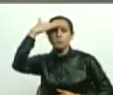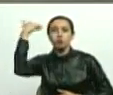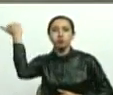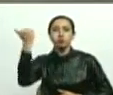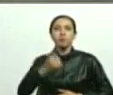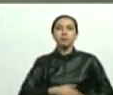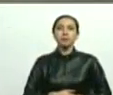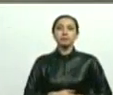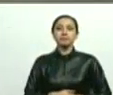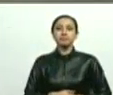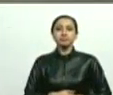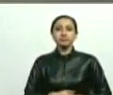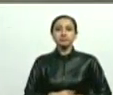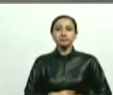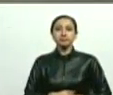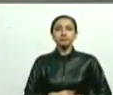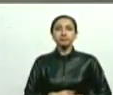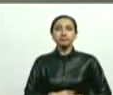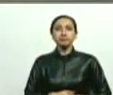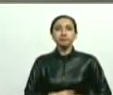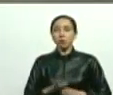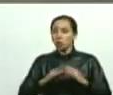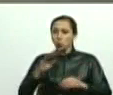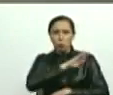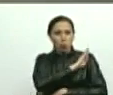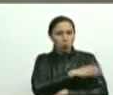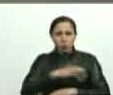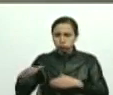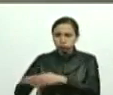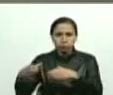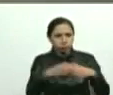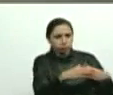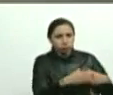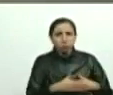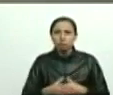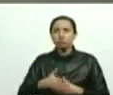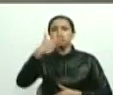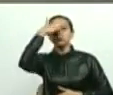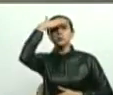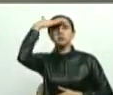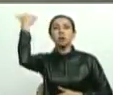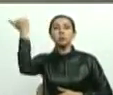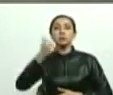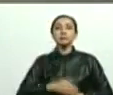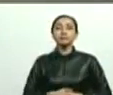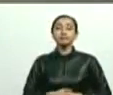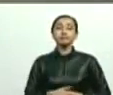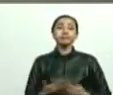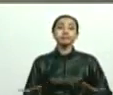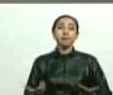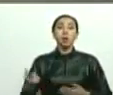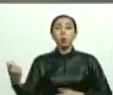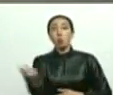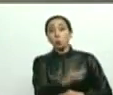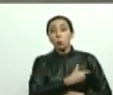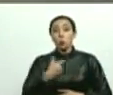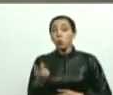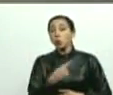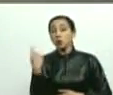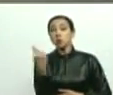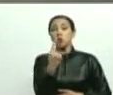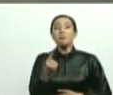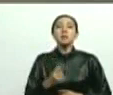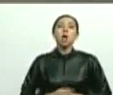le olvida el poder de las bases, y solamente van a buscar a las bases cuando van a buscar un